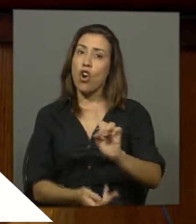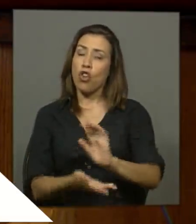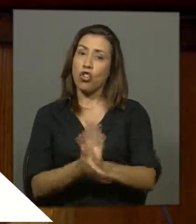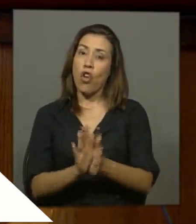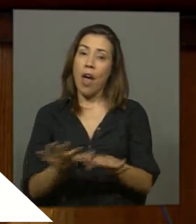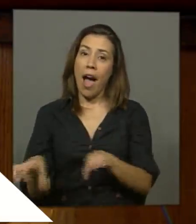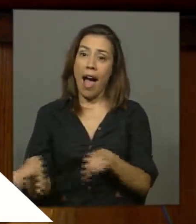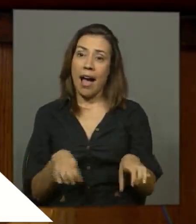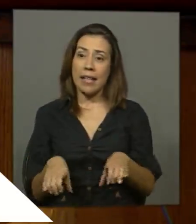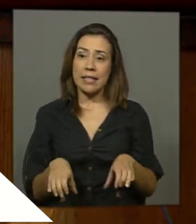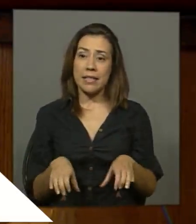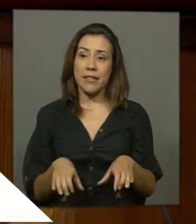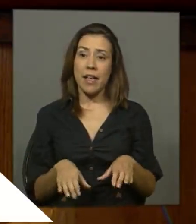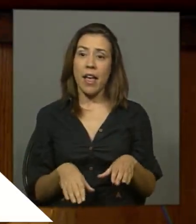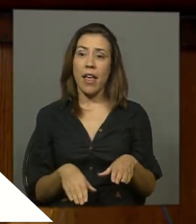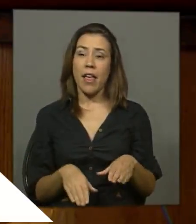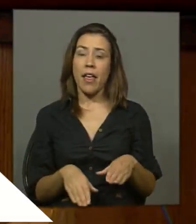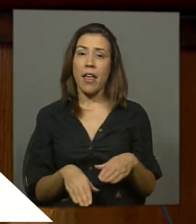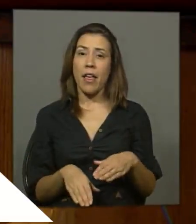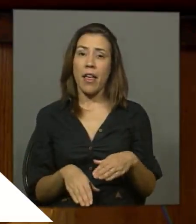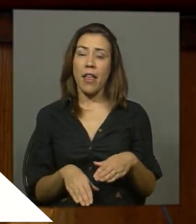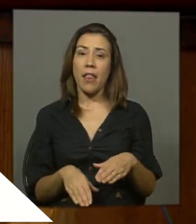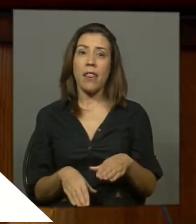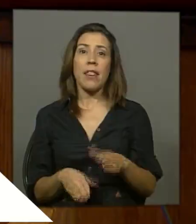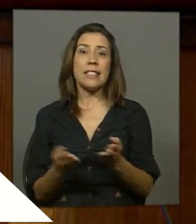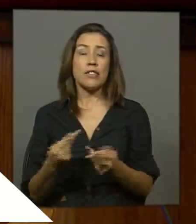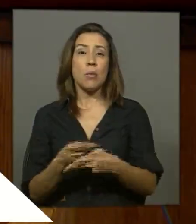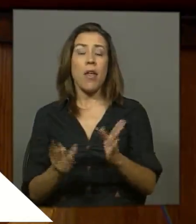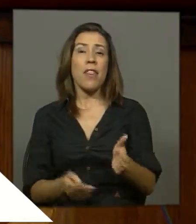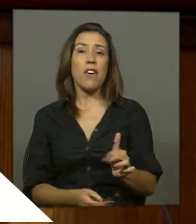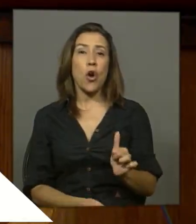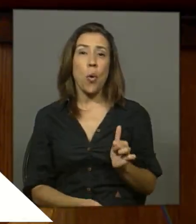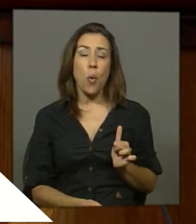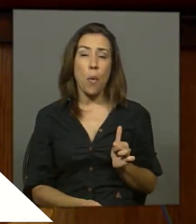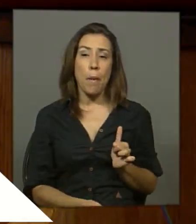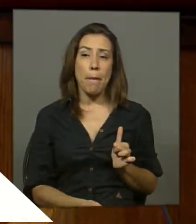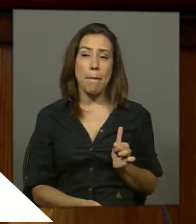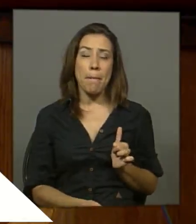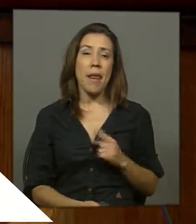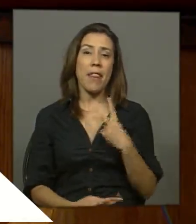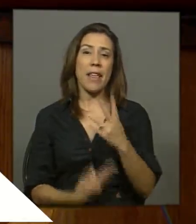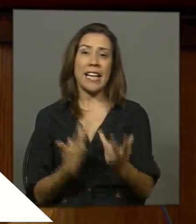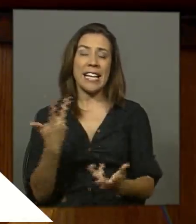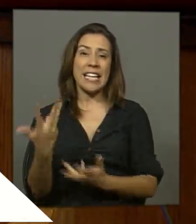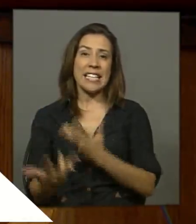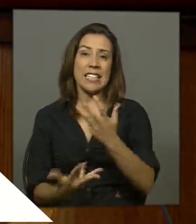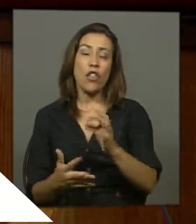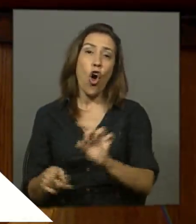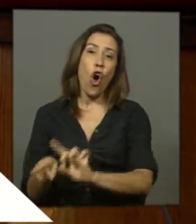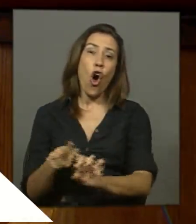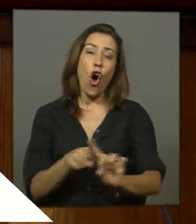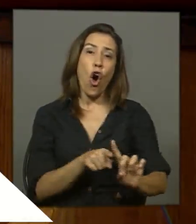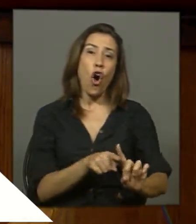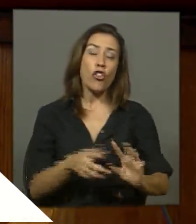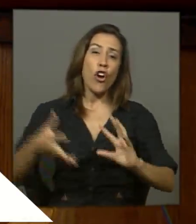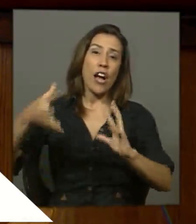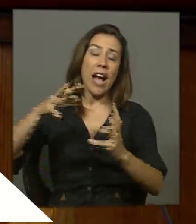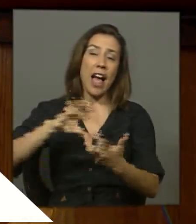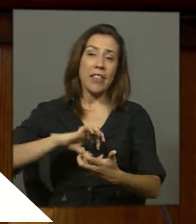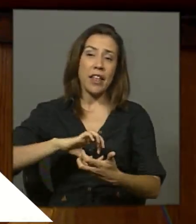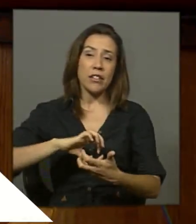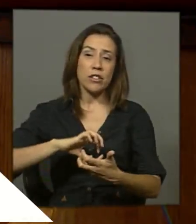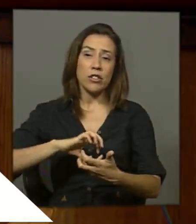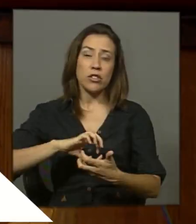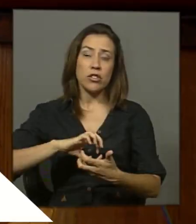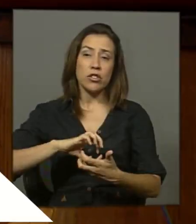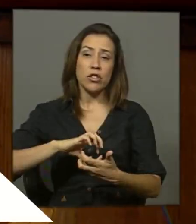actividad que el que el aparato público debe cumplir respecto de una de un incendio de otra eh catástrofe de este tipo en